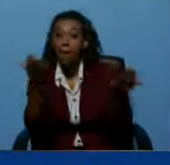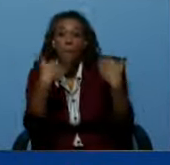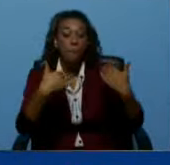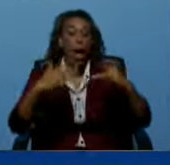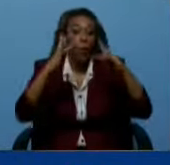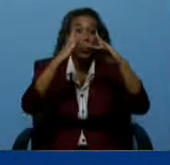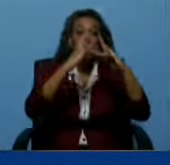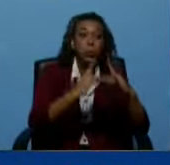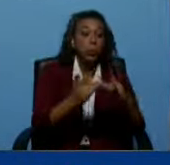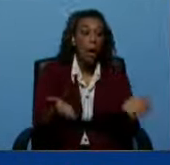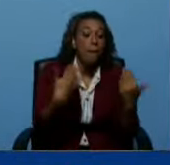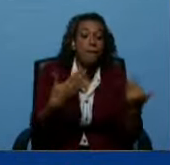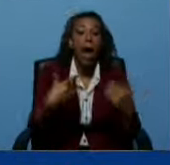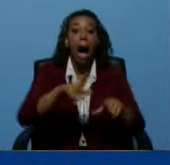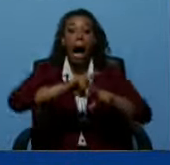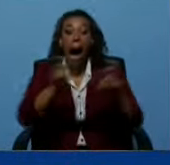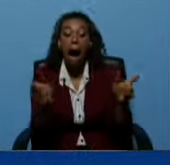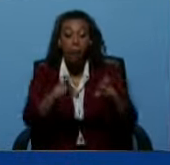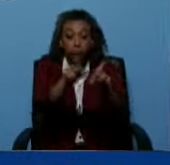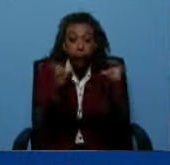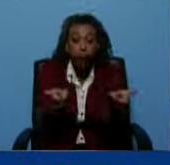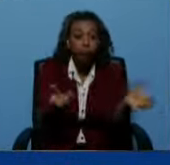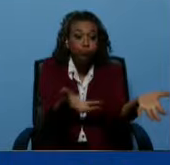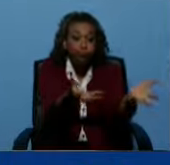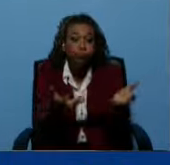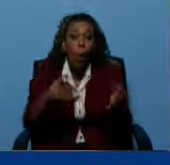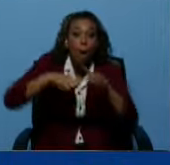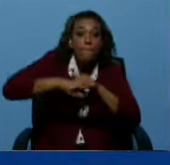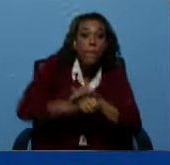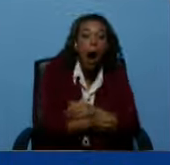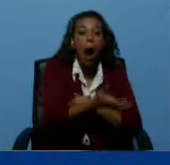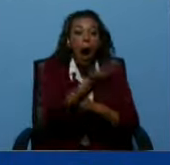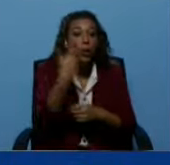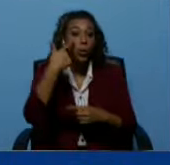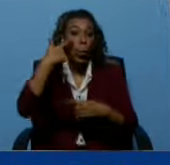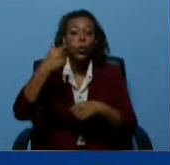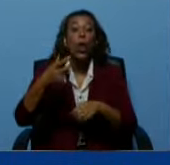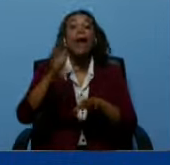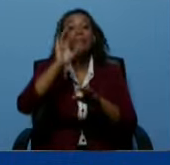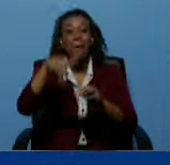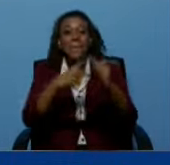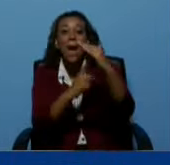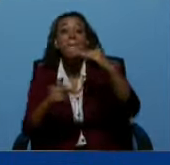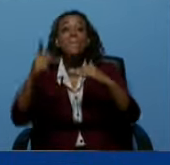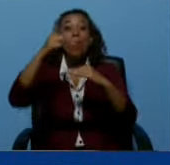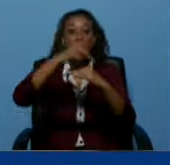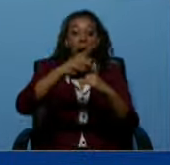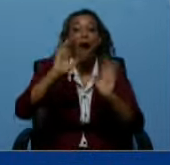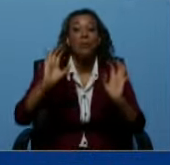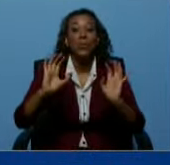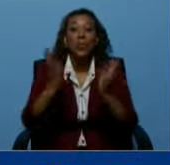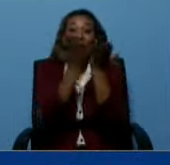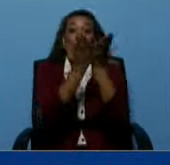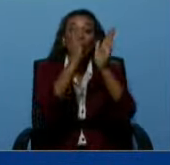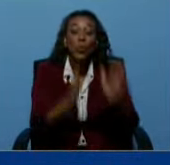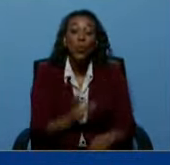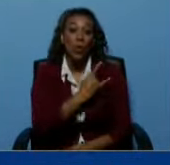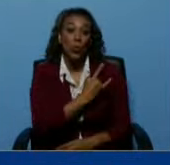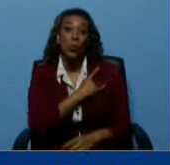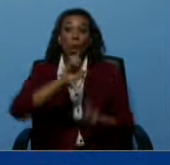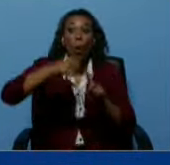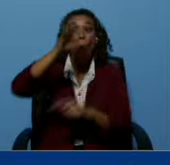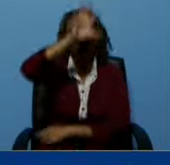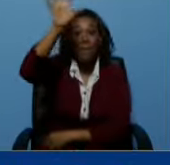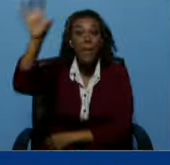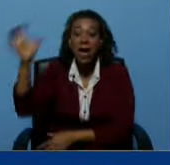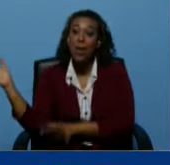que tenemos. Aquí también tenemos personal que está haciendo su posgrado. Tenemos residentes hasta de otros